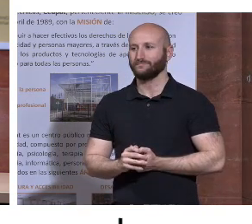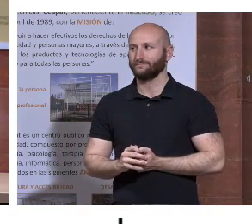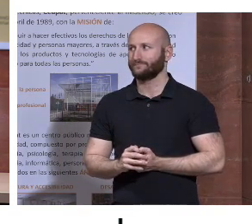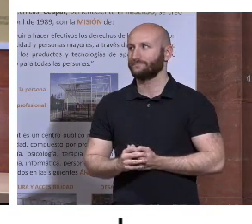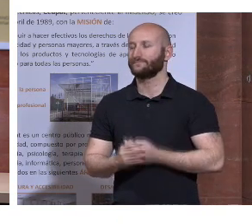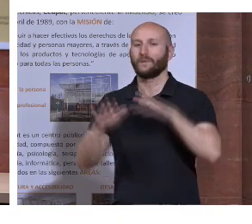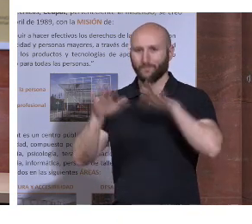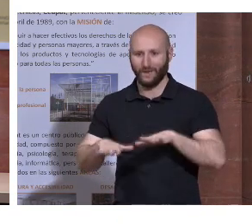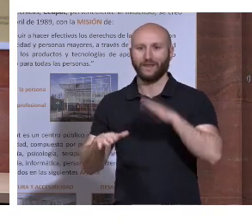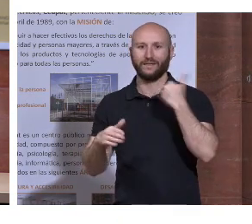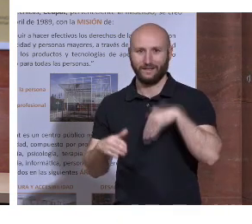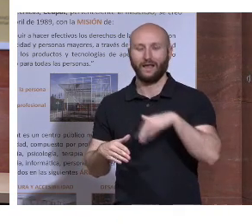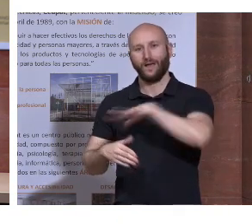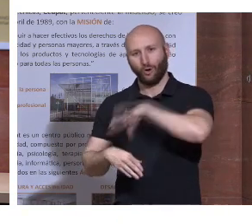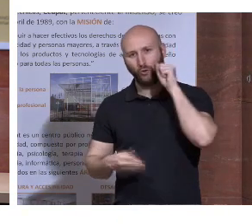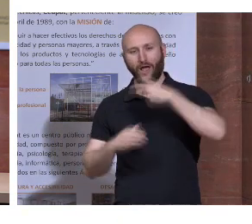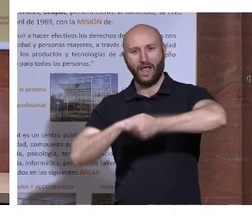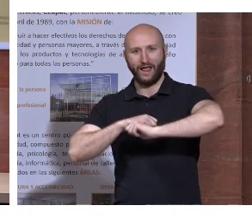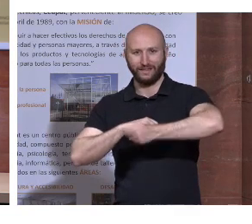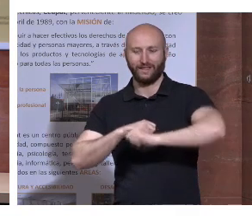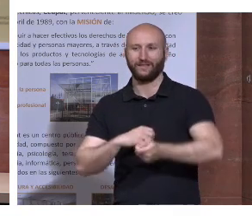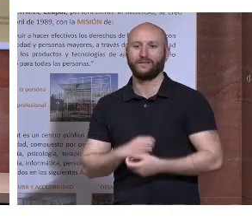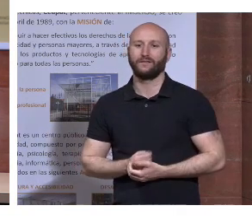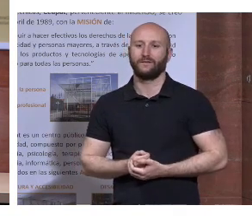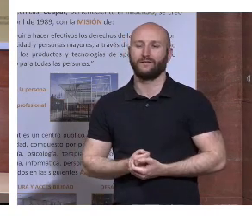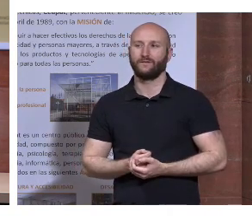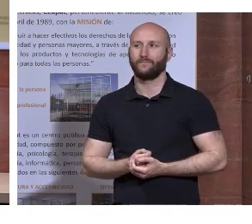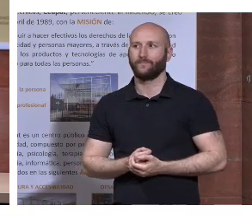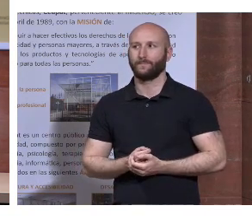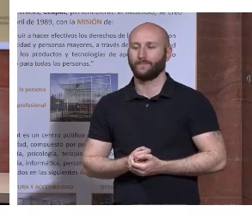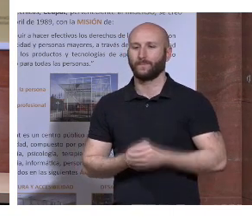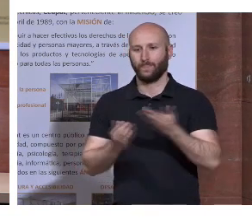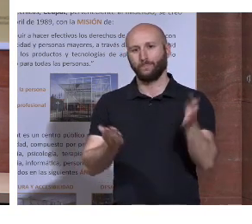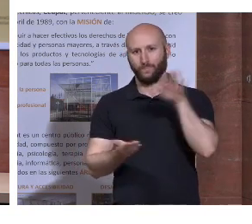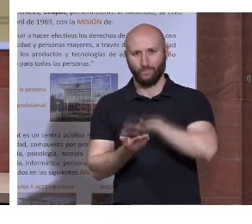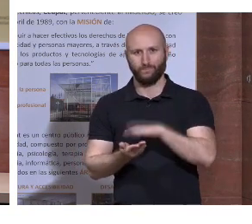¡Ay! Perfecto. Coge la carta. La mía. Mírala, tú mírala.